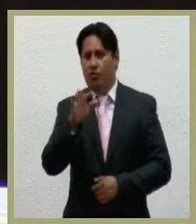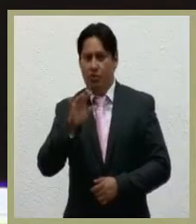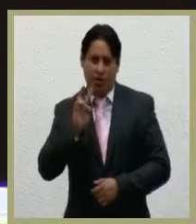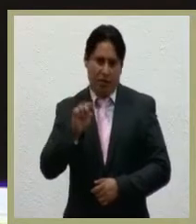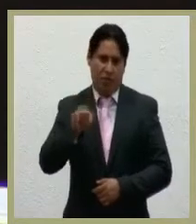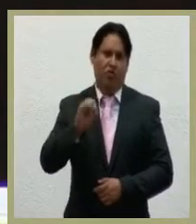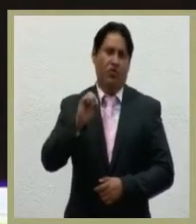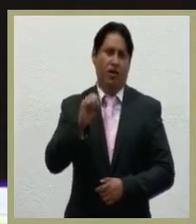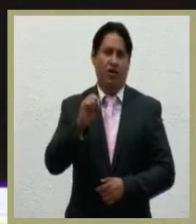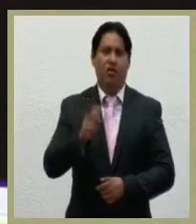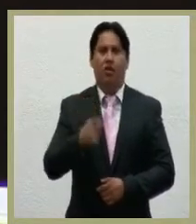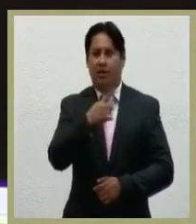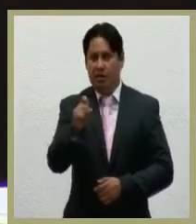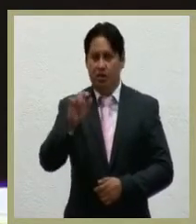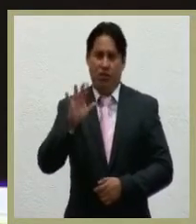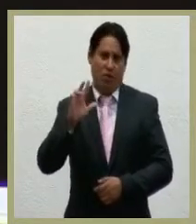253.00,